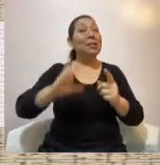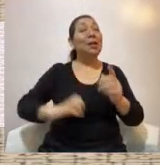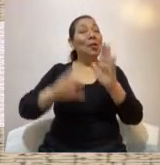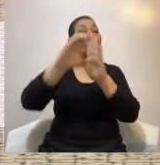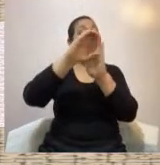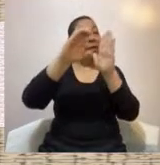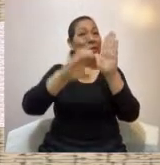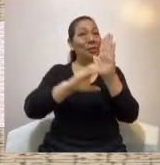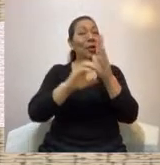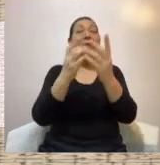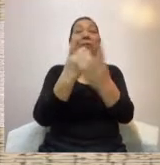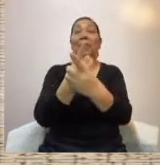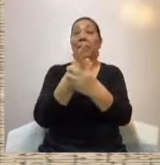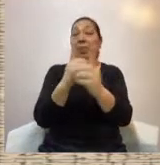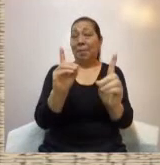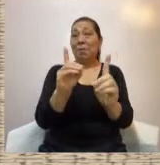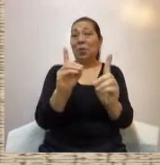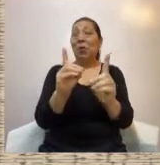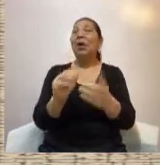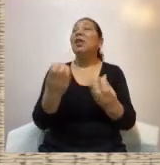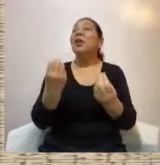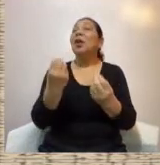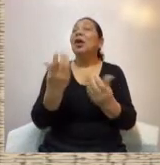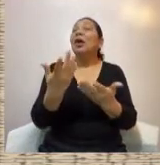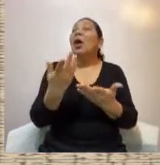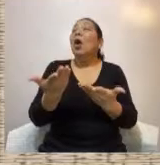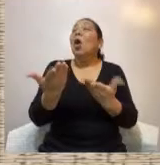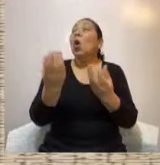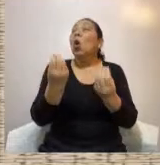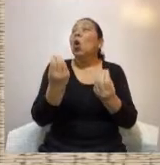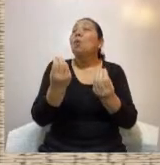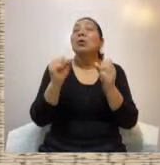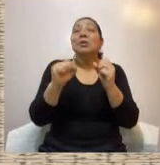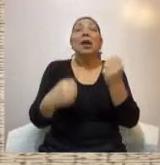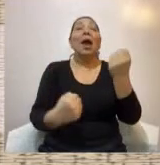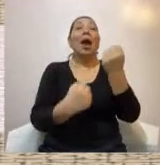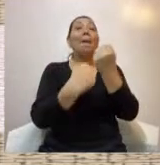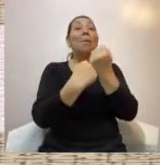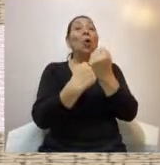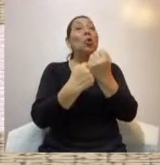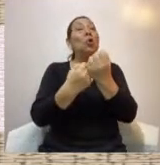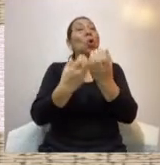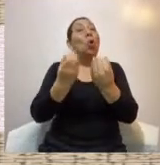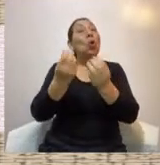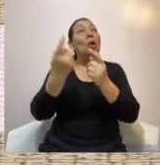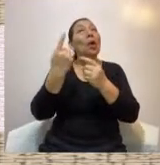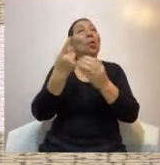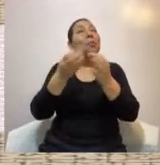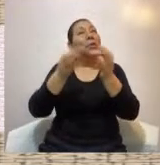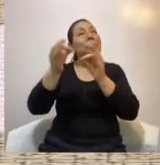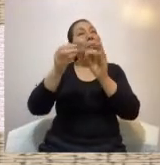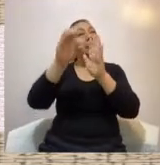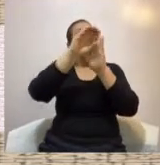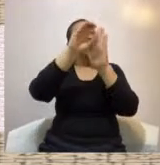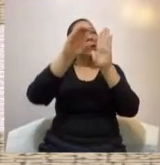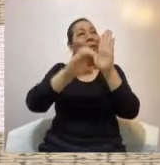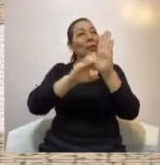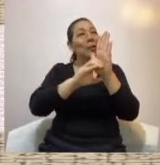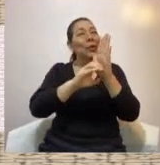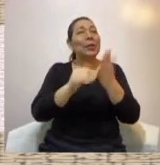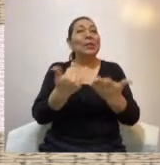del Estado constitucional y democrático, y el Estado constitucional y democrático se apoya en la interpretación de la